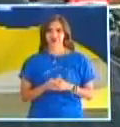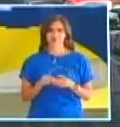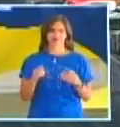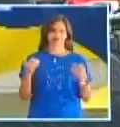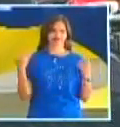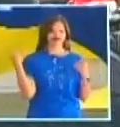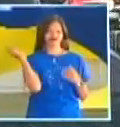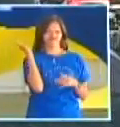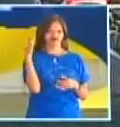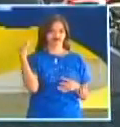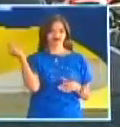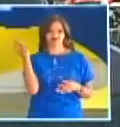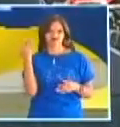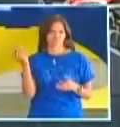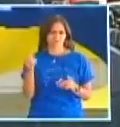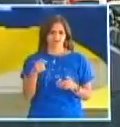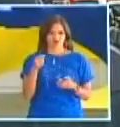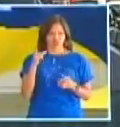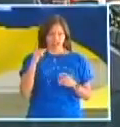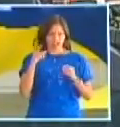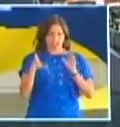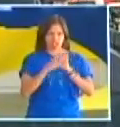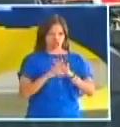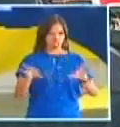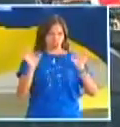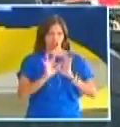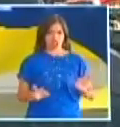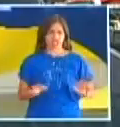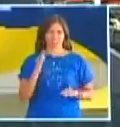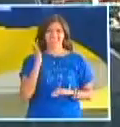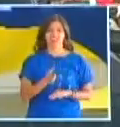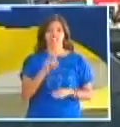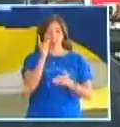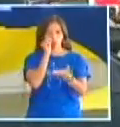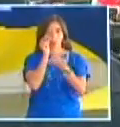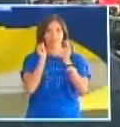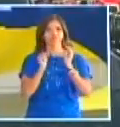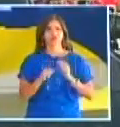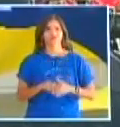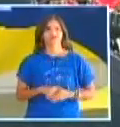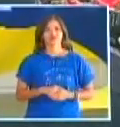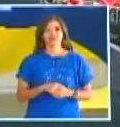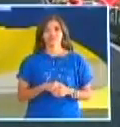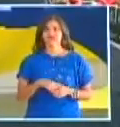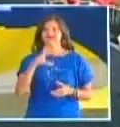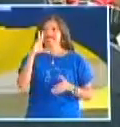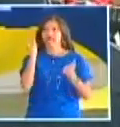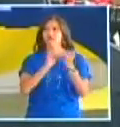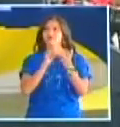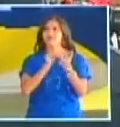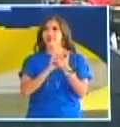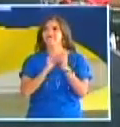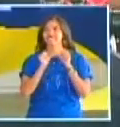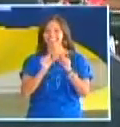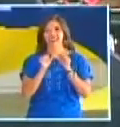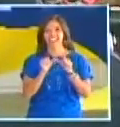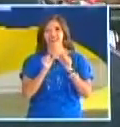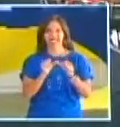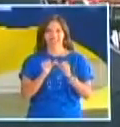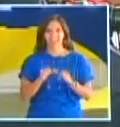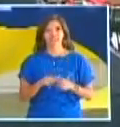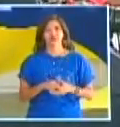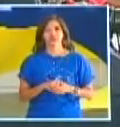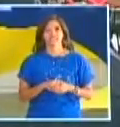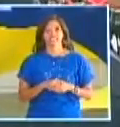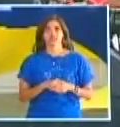insolentes, ilegales sanciones a este hombre. Tres veces continuo.